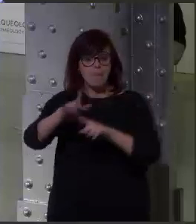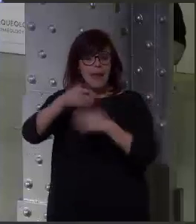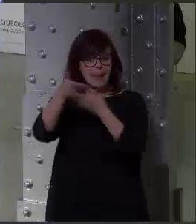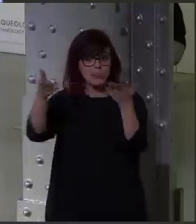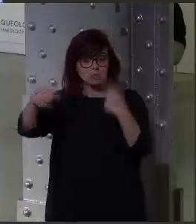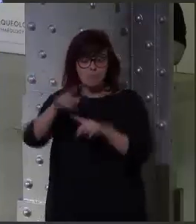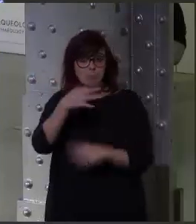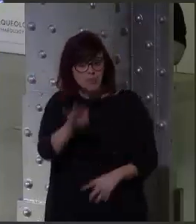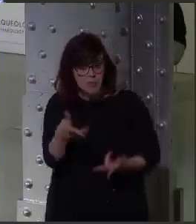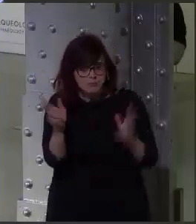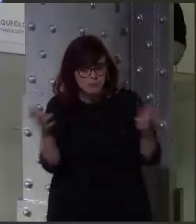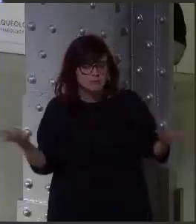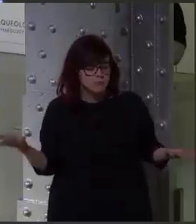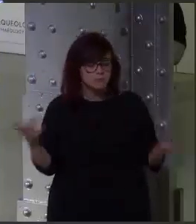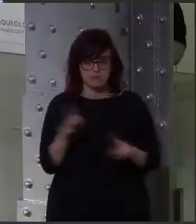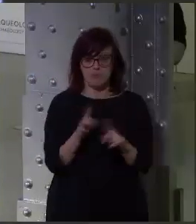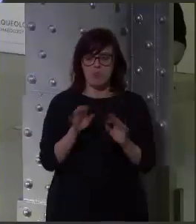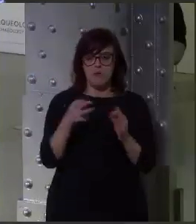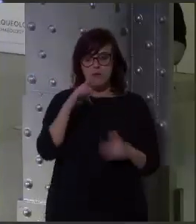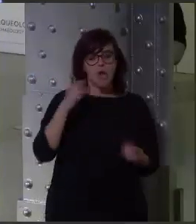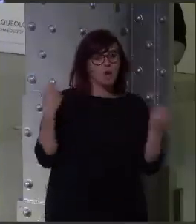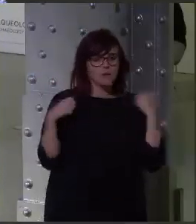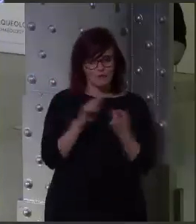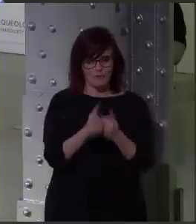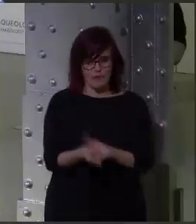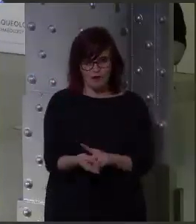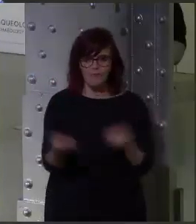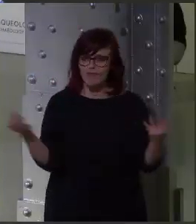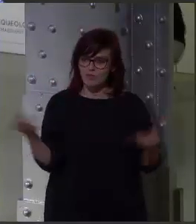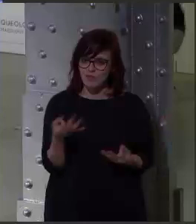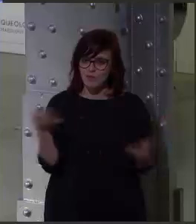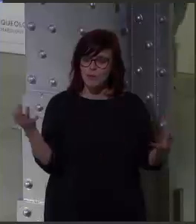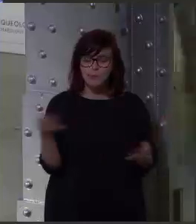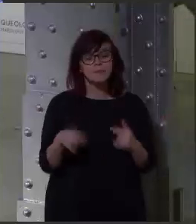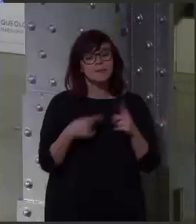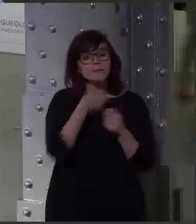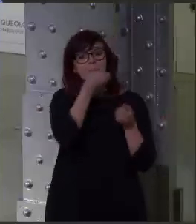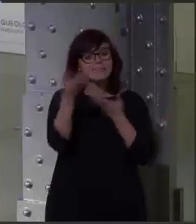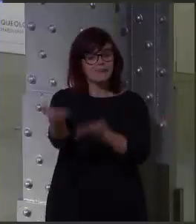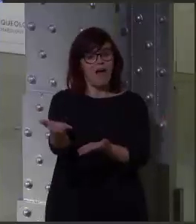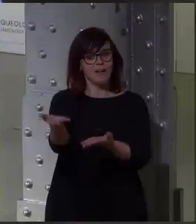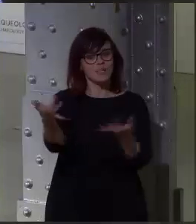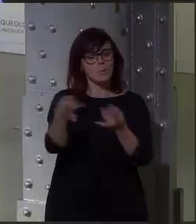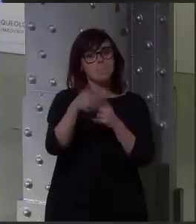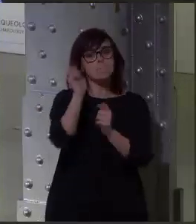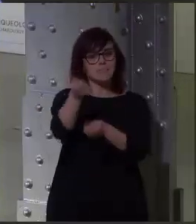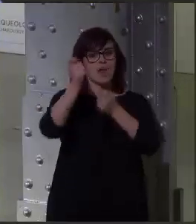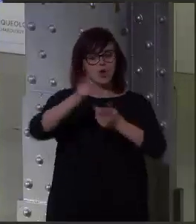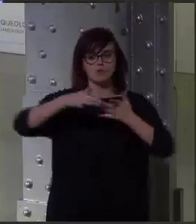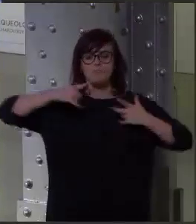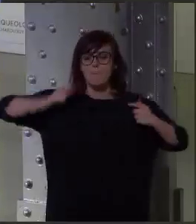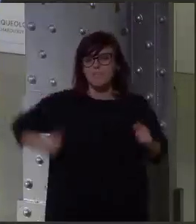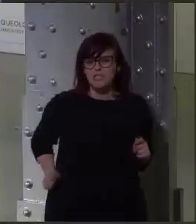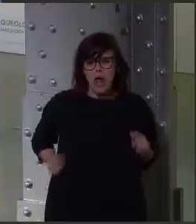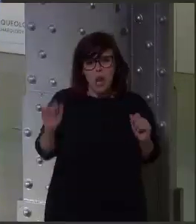Falta esa decisión de decir, hay que cambiar el comportamiento, y además el mensaje que muchos pescadores profesionales lo